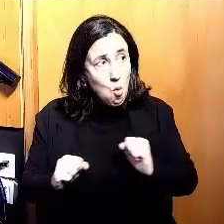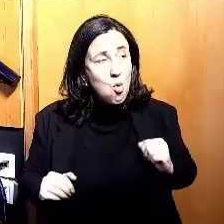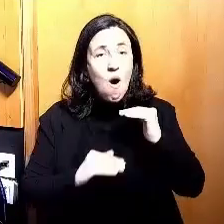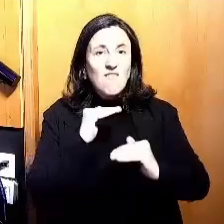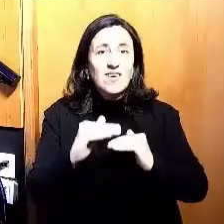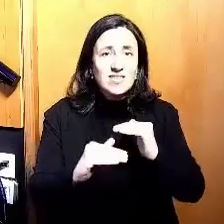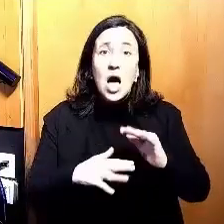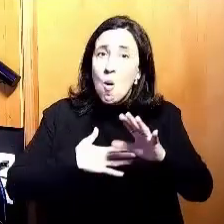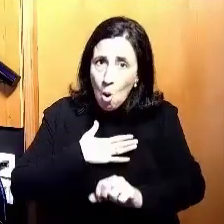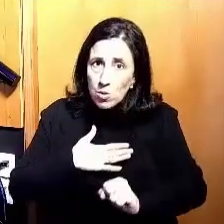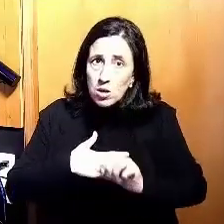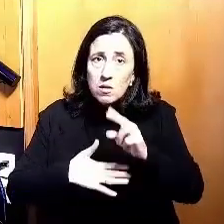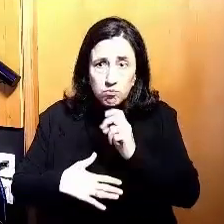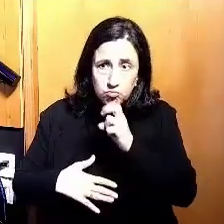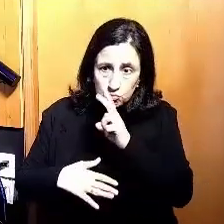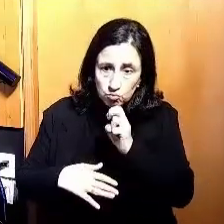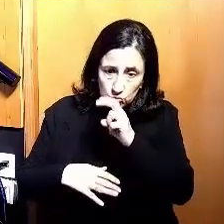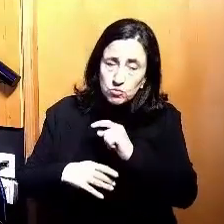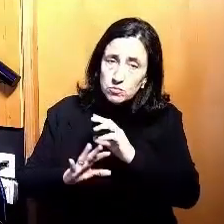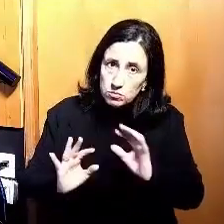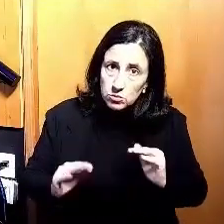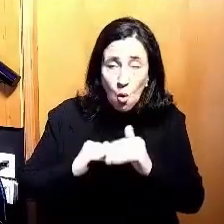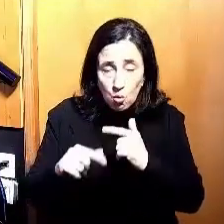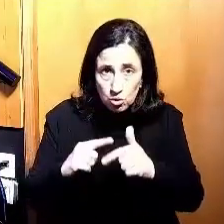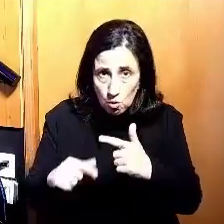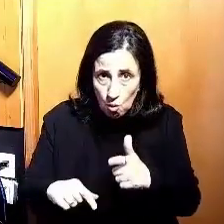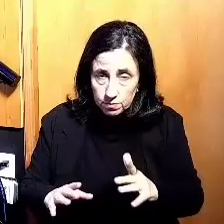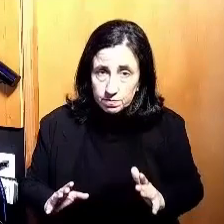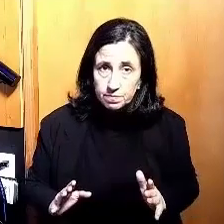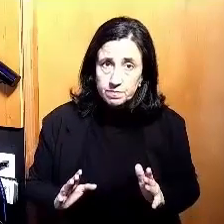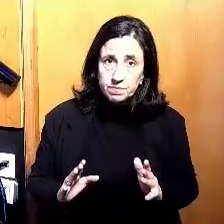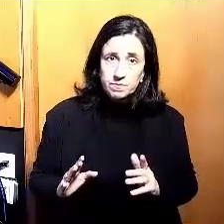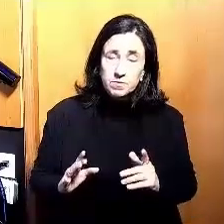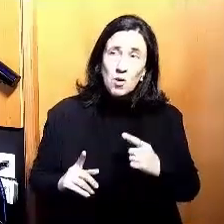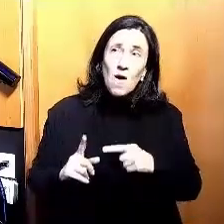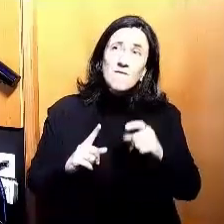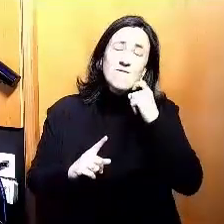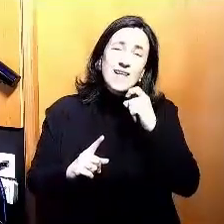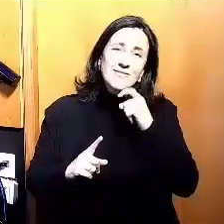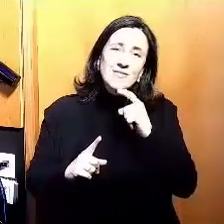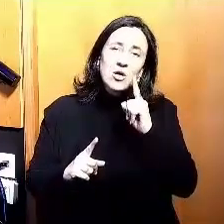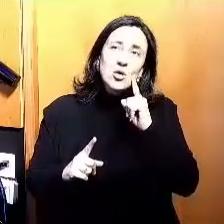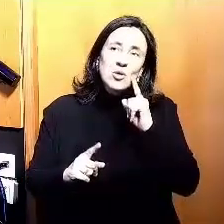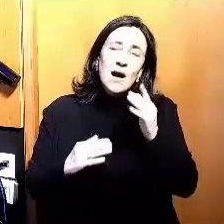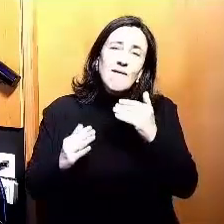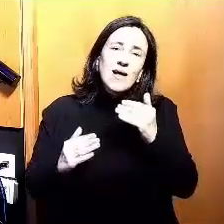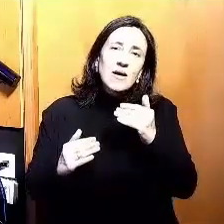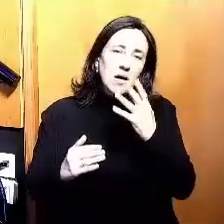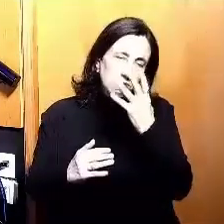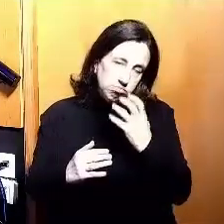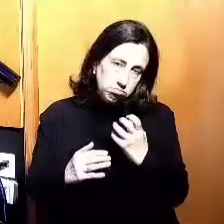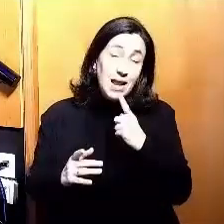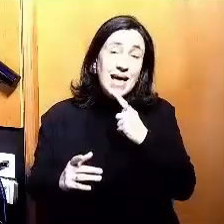las promesas, no las pudo cumplir todas. Si acaso faltó la parte de la que hablé antes, ¿no? la aburrida,